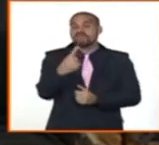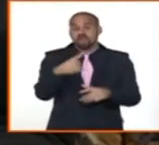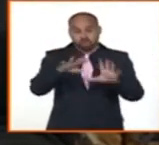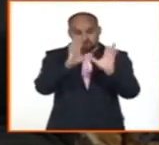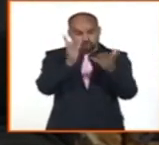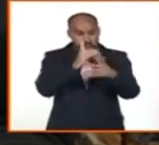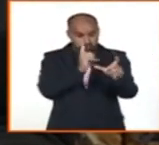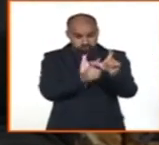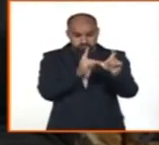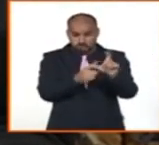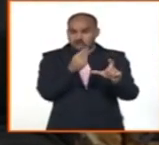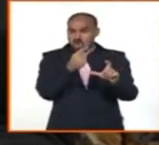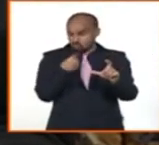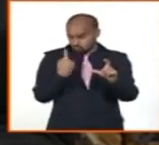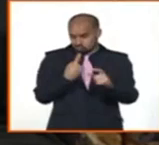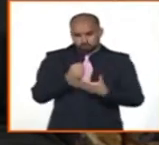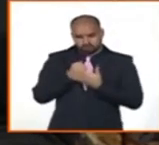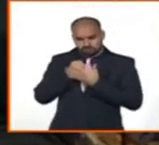de solidaridad